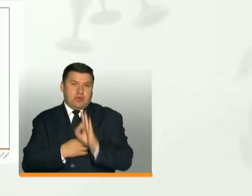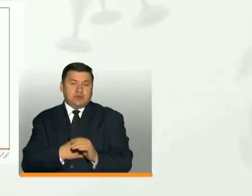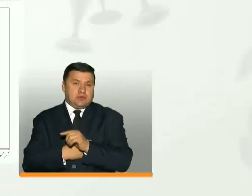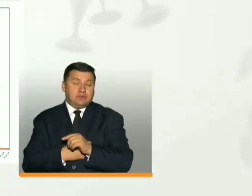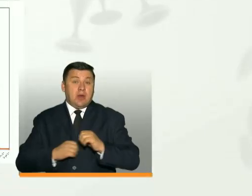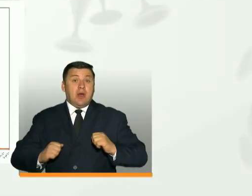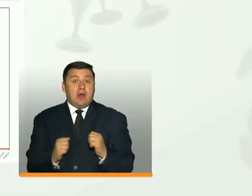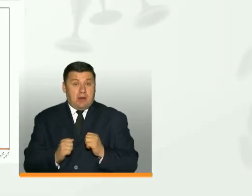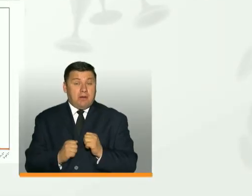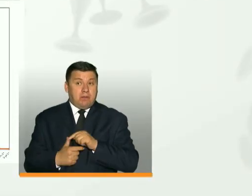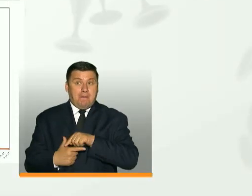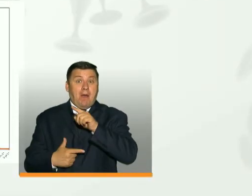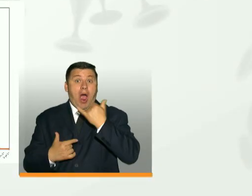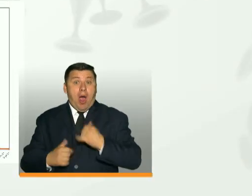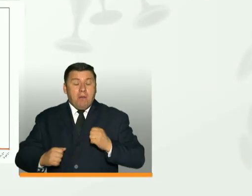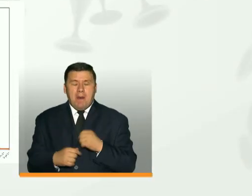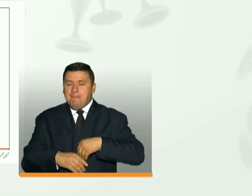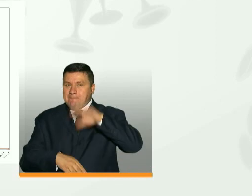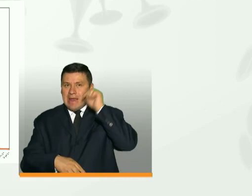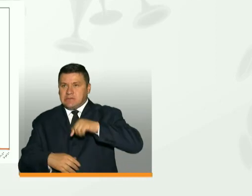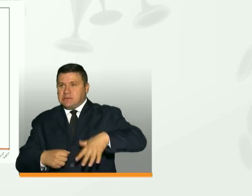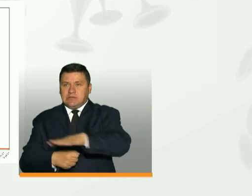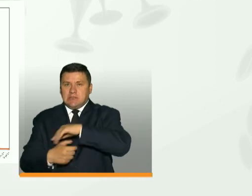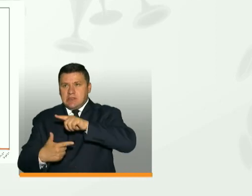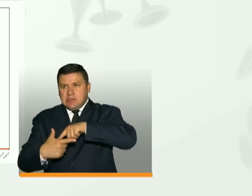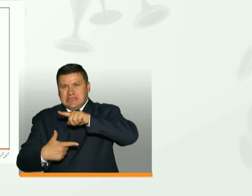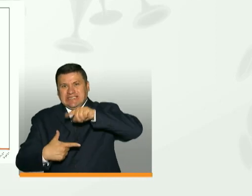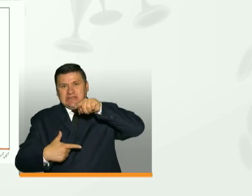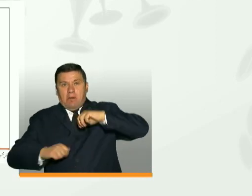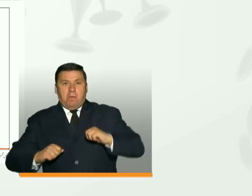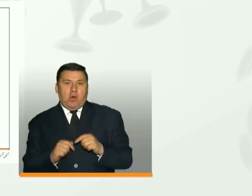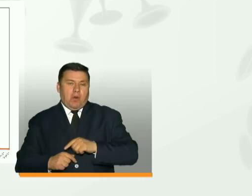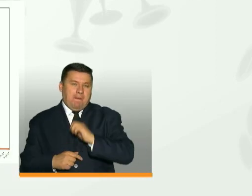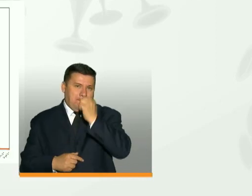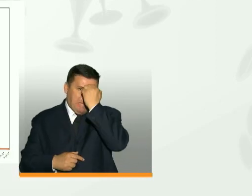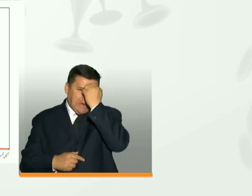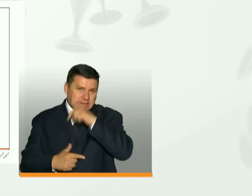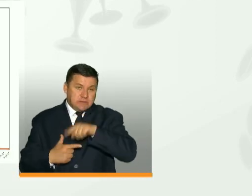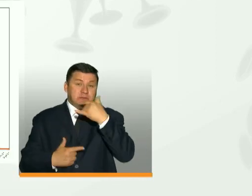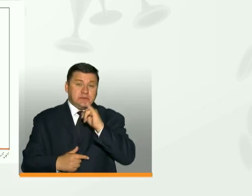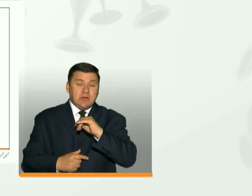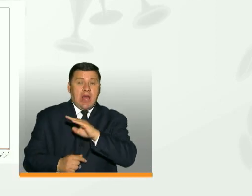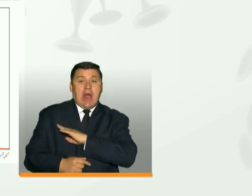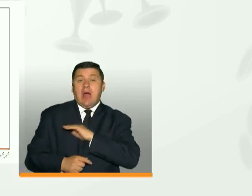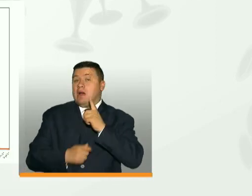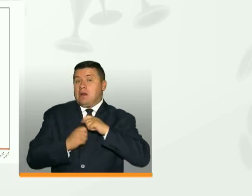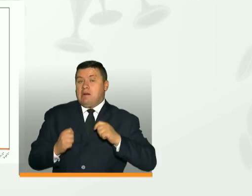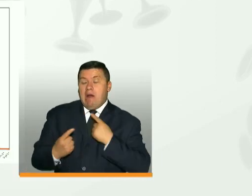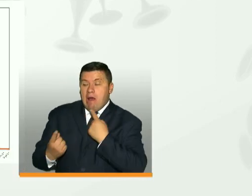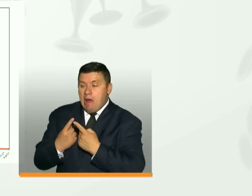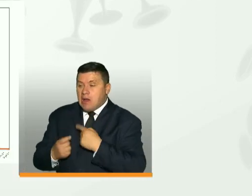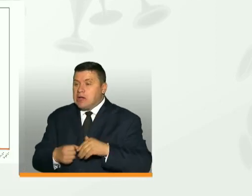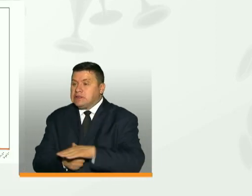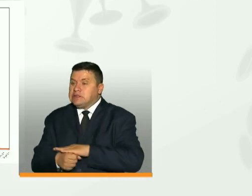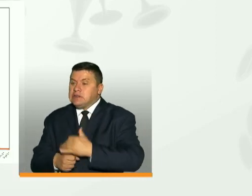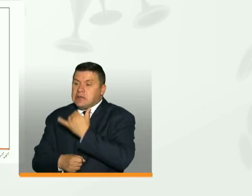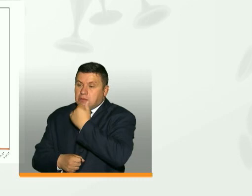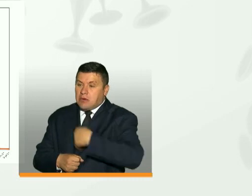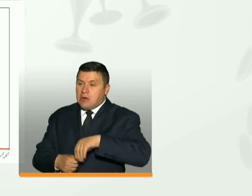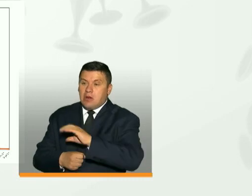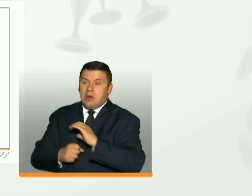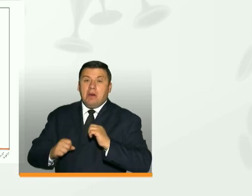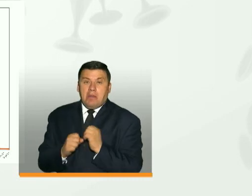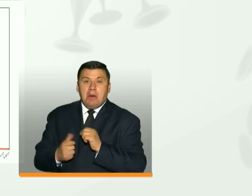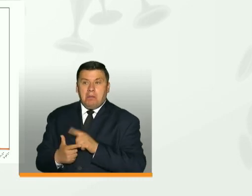Bogotá está en la parte alta de la curva y hoy analizamos precisamente con la alcaldesa la situación de la ciudad. Se ha